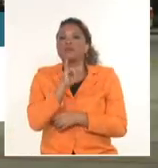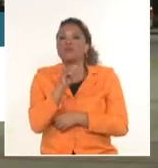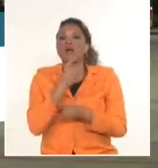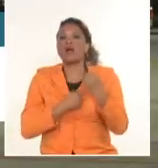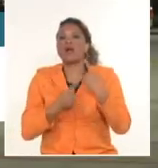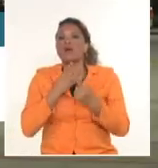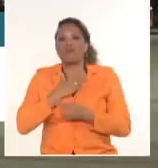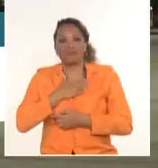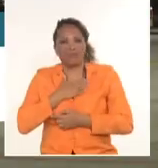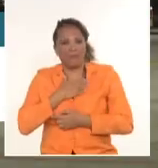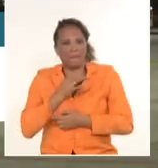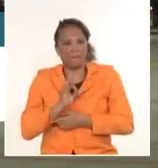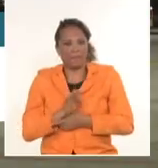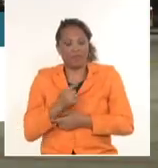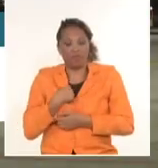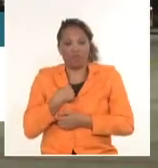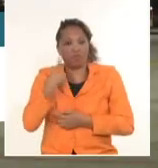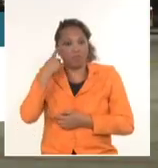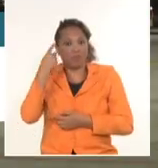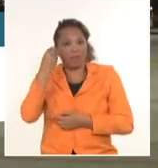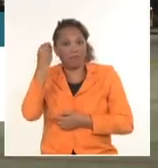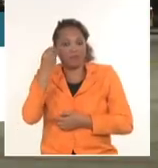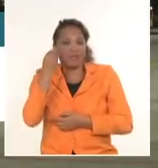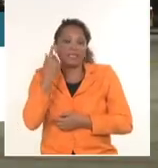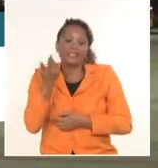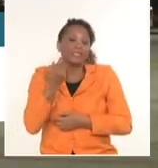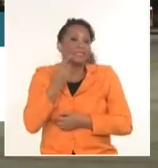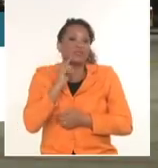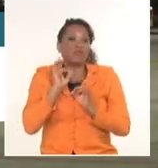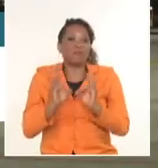mía, y es que, bueno, en esta ocasión no sucedió,